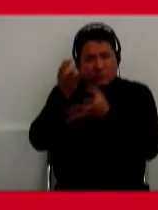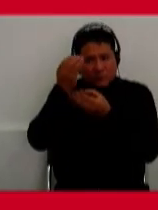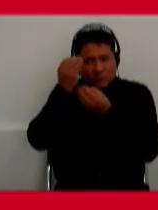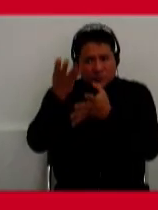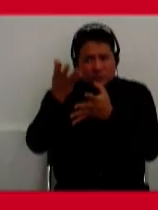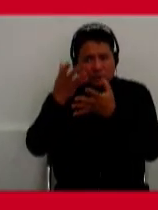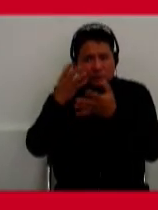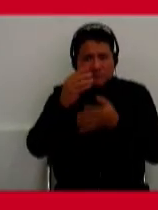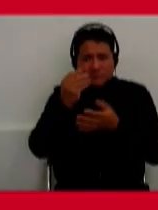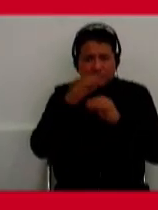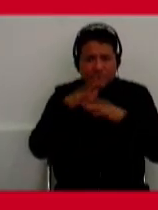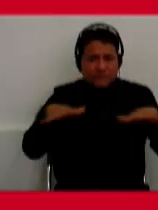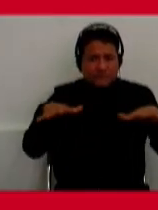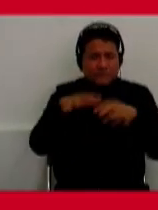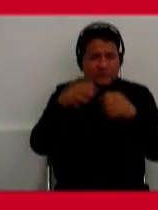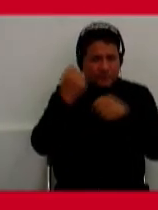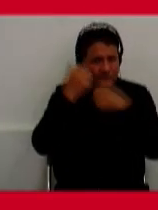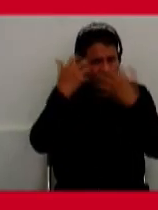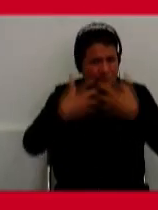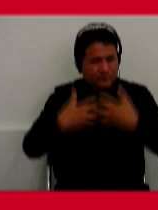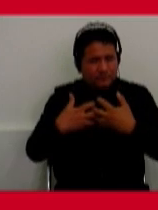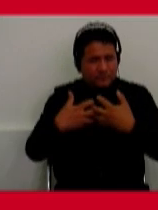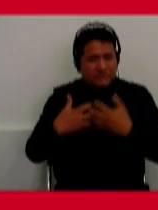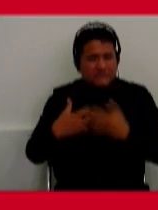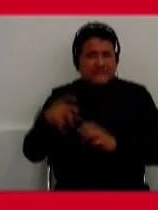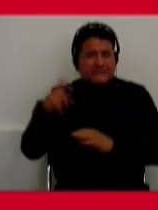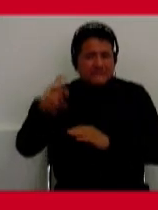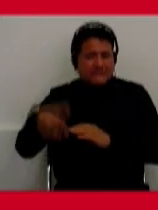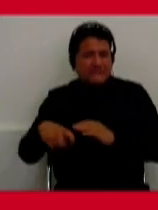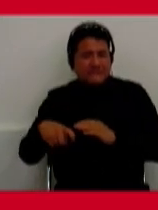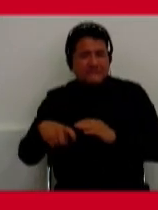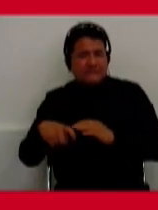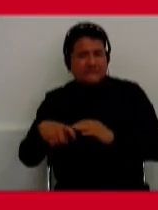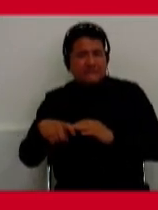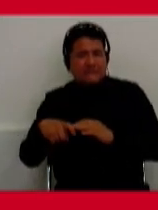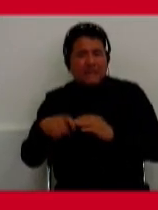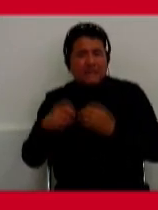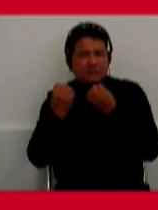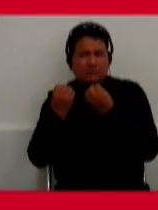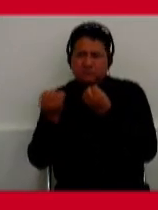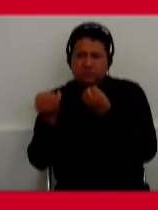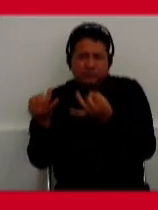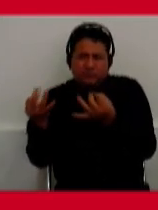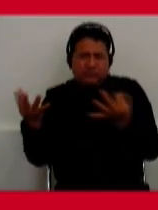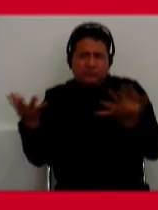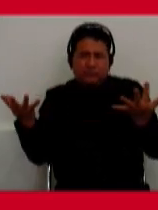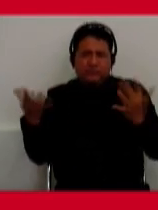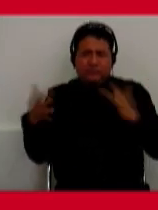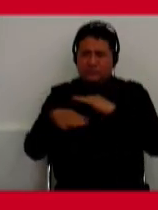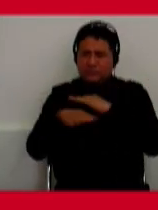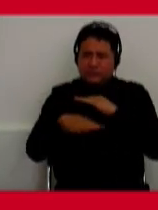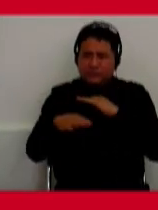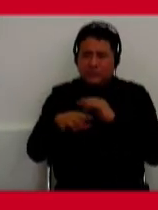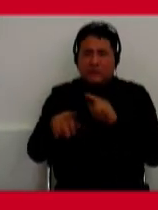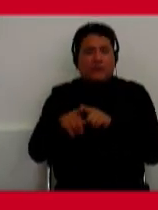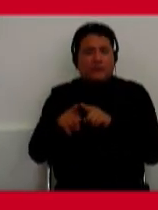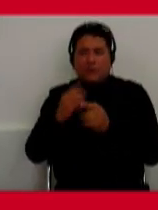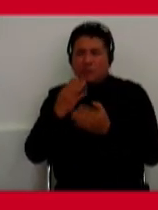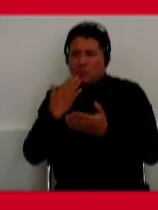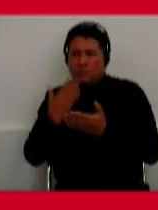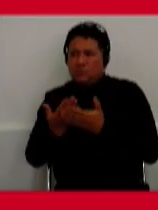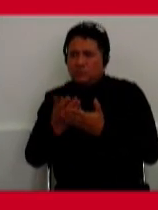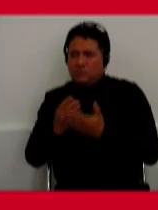de información de geomecánica debe ser en cantidad y calidad como base, como principio de nuestros